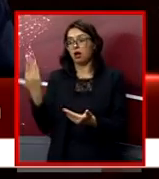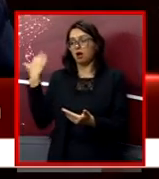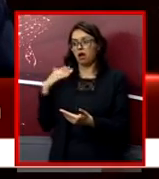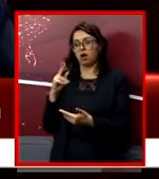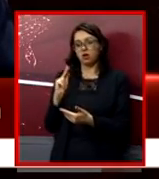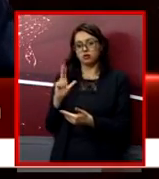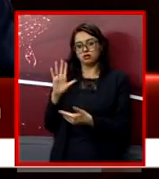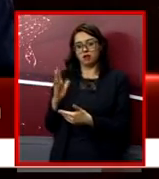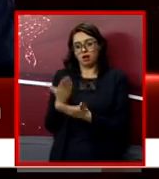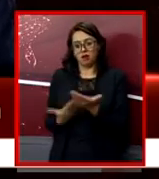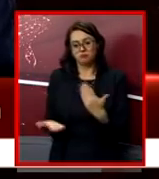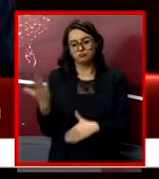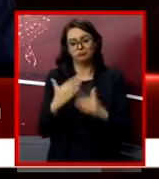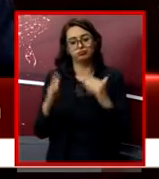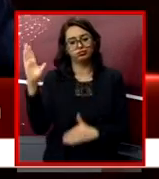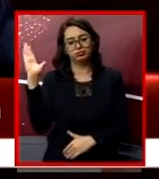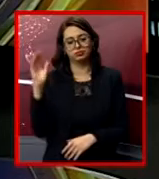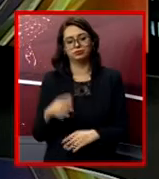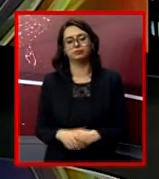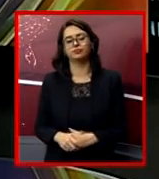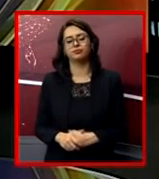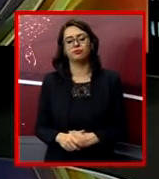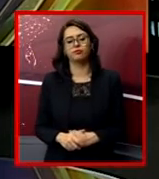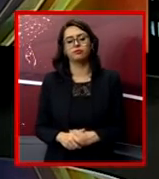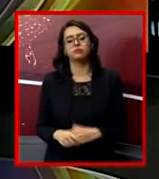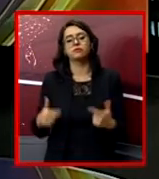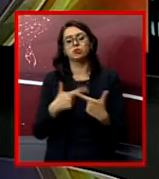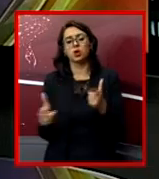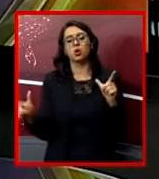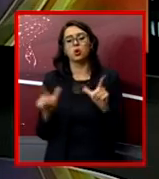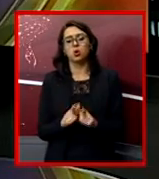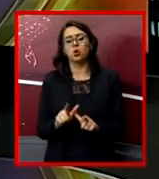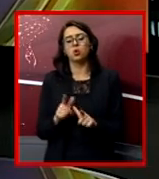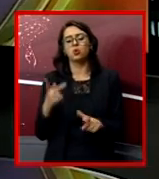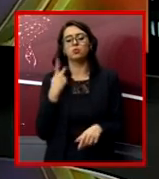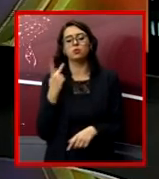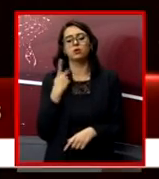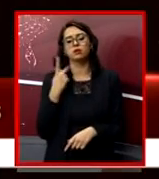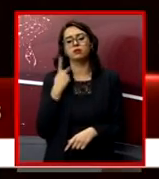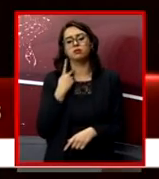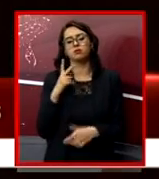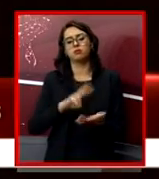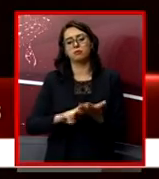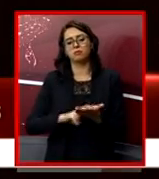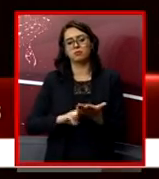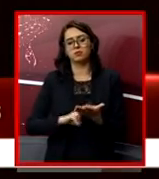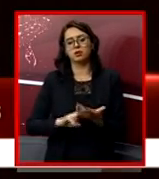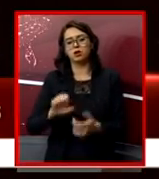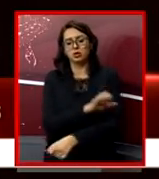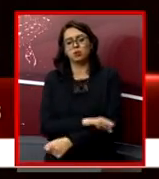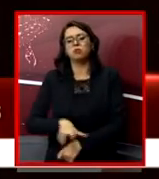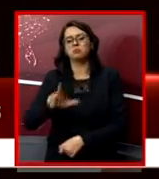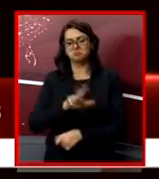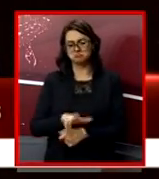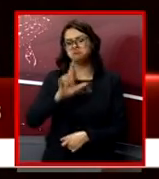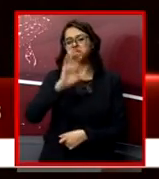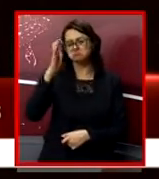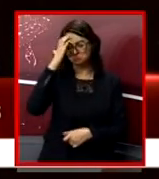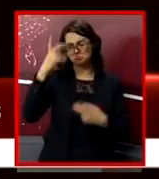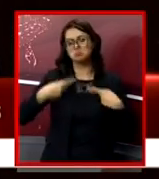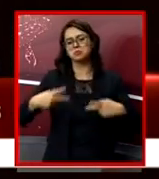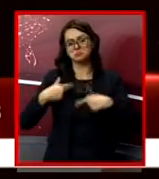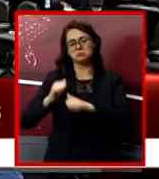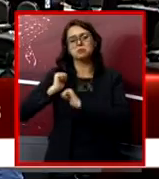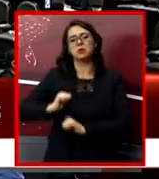respuesta gubernamental. El coordinador parlamentario del Partido Verde, Jesús Sesma, reconoció el trabajo de las autoridades y los voluntarios.